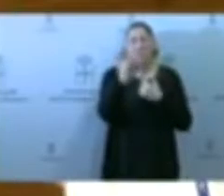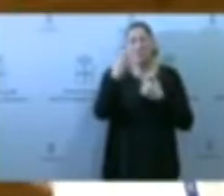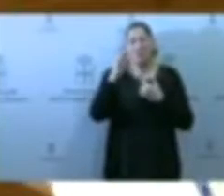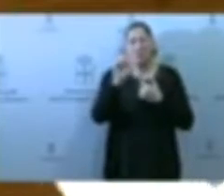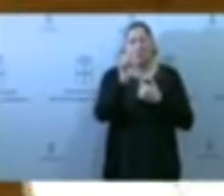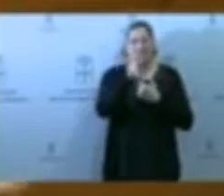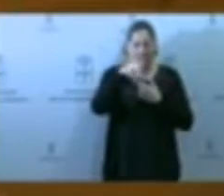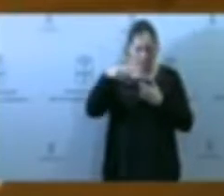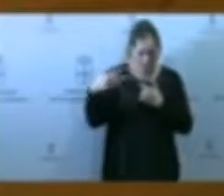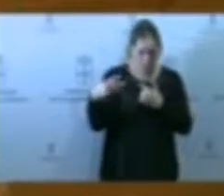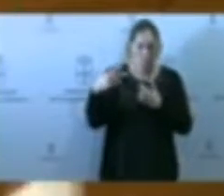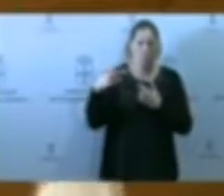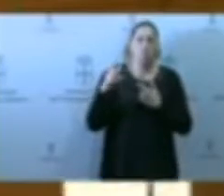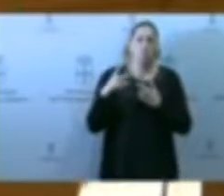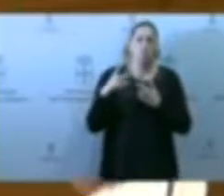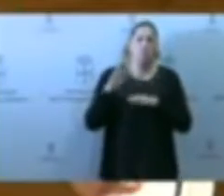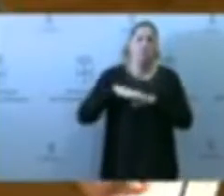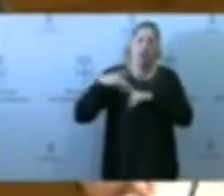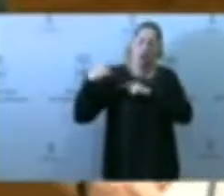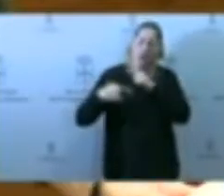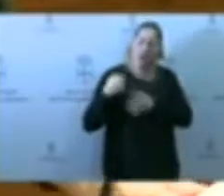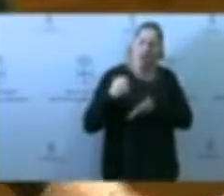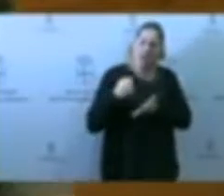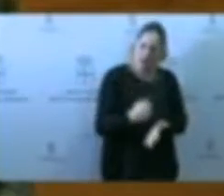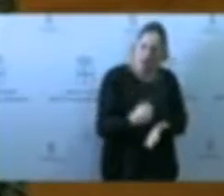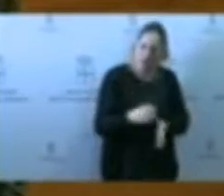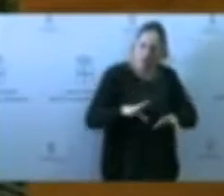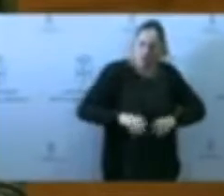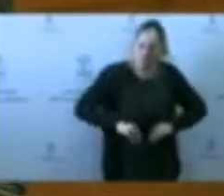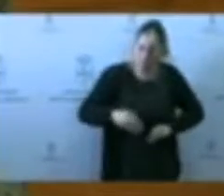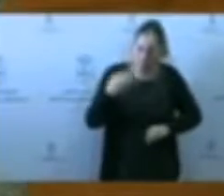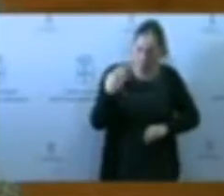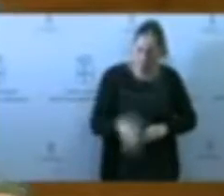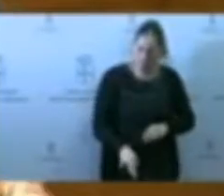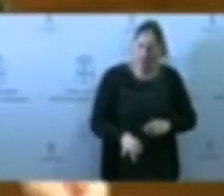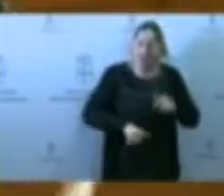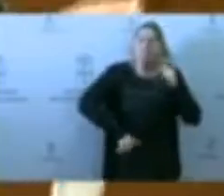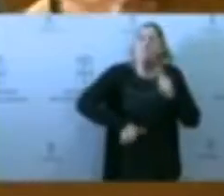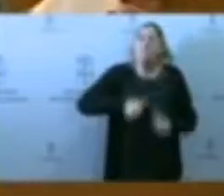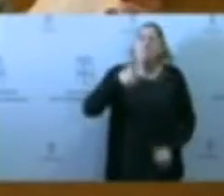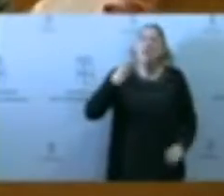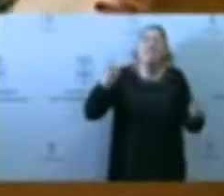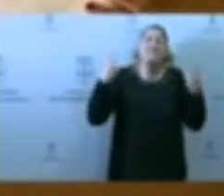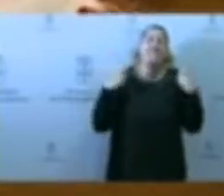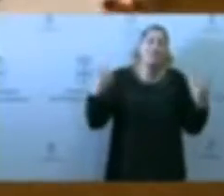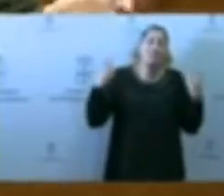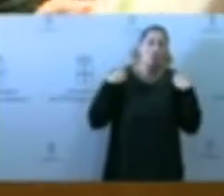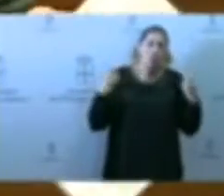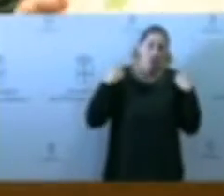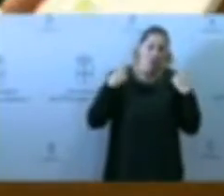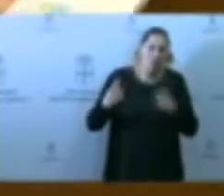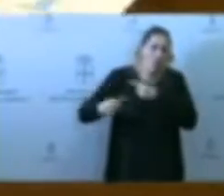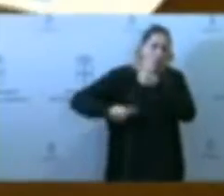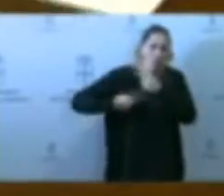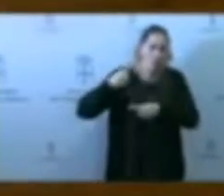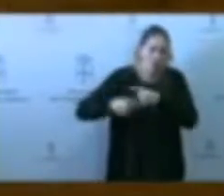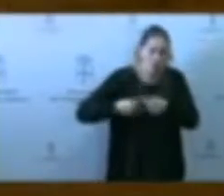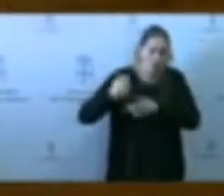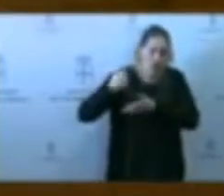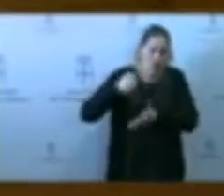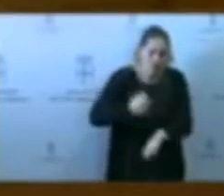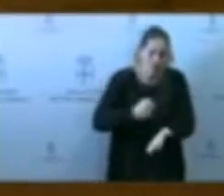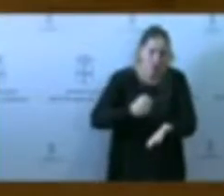78.950 euros. ¿Y qué es lo que sucede en la tributación, tanto por donaciones como por herencia?